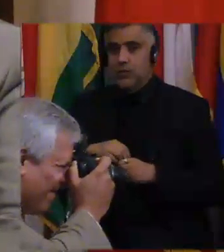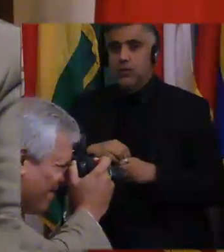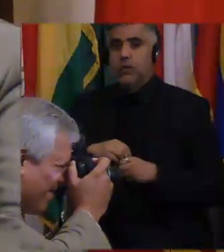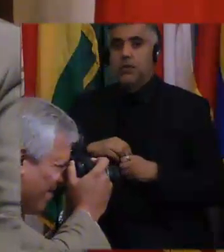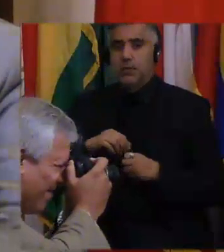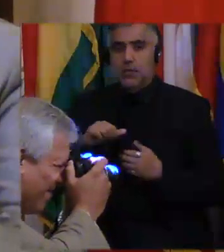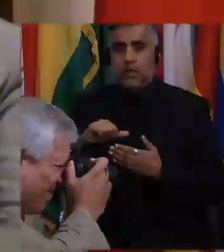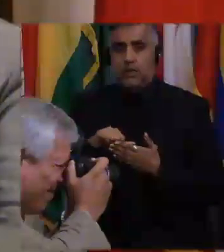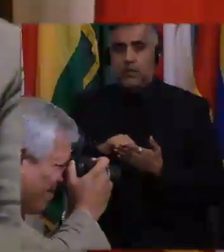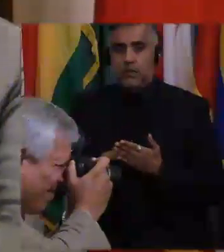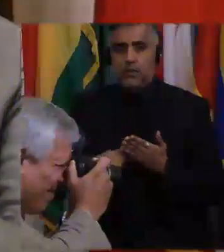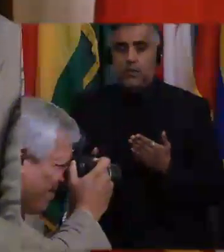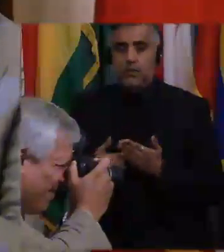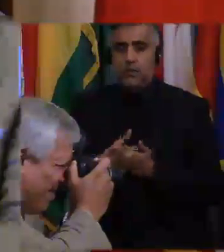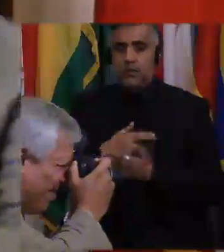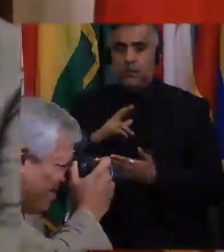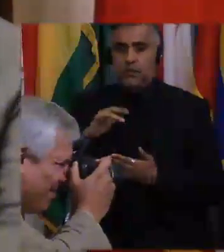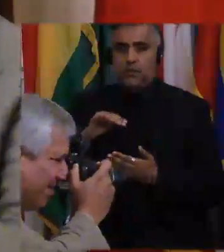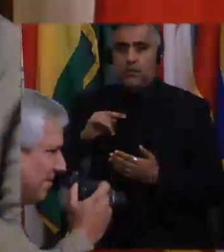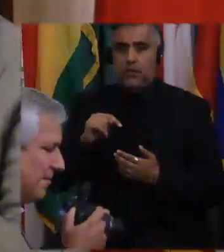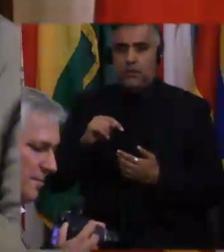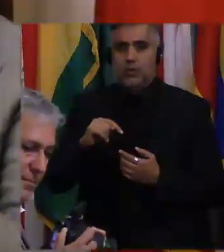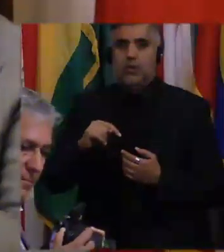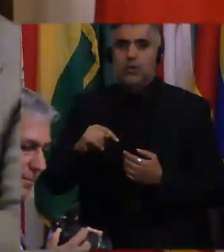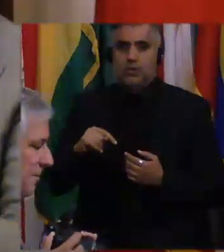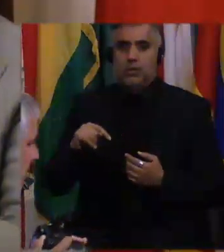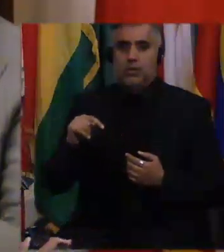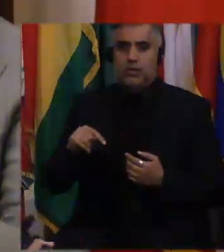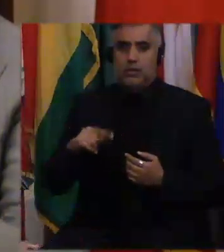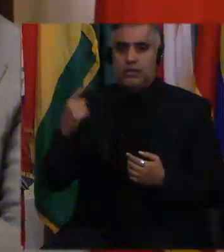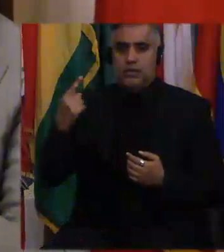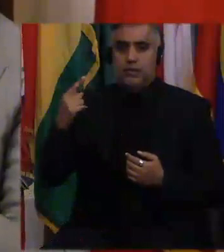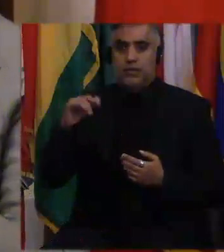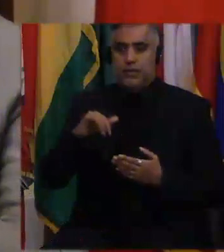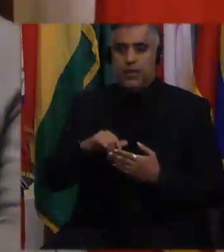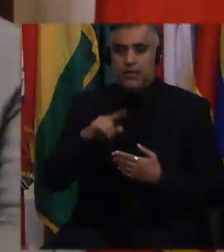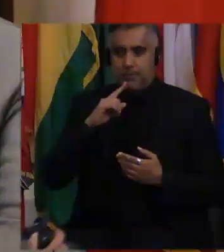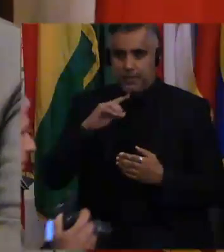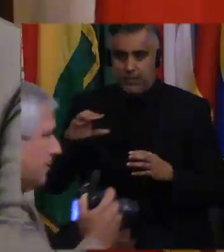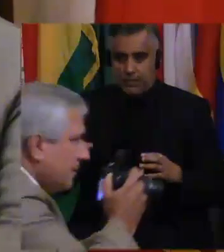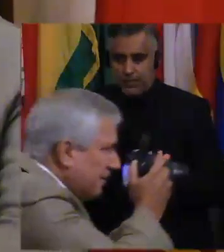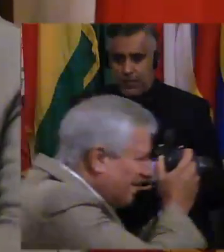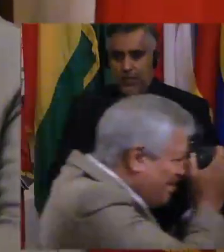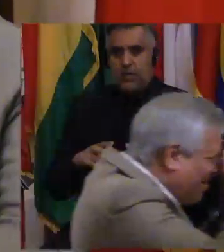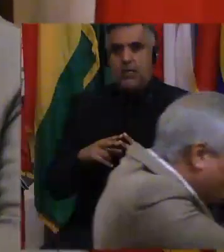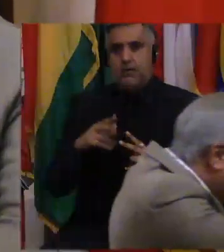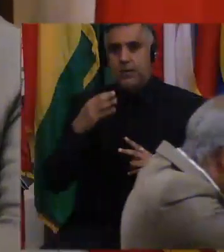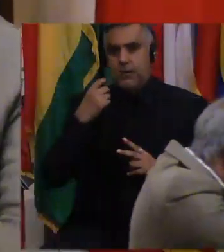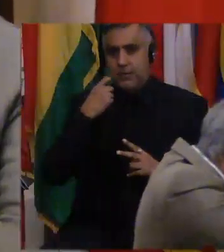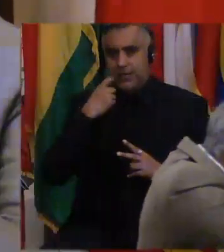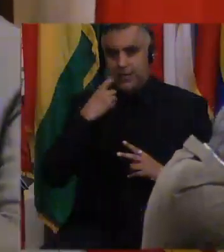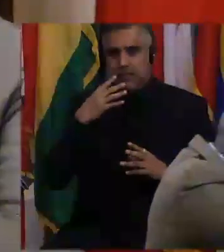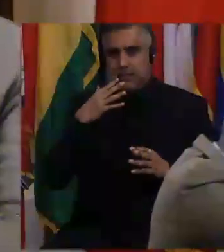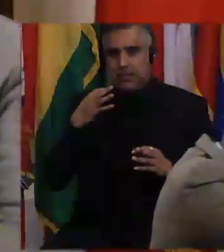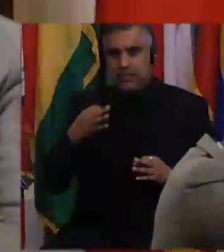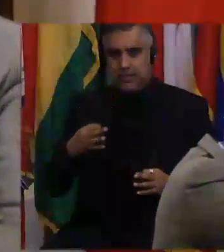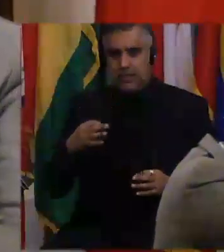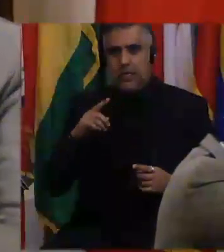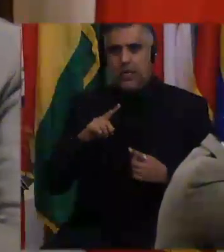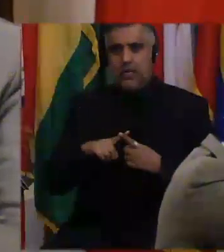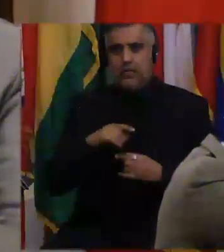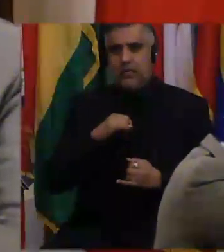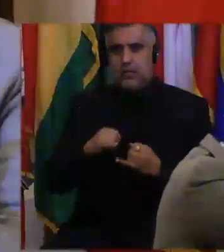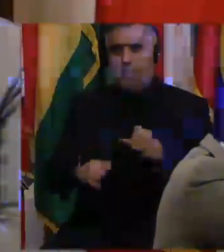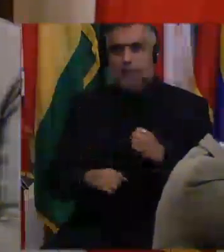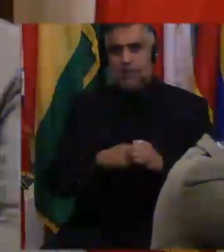trabajar en ese sentido. Entonces, es algo que está en marcha, tenemos fue una decisión muy reciente, hasta el fin del año vamos a trabajar para construir